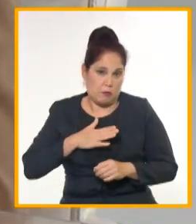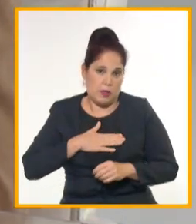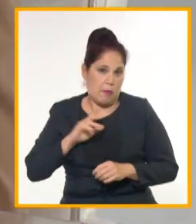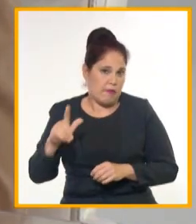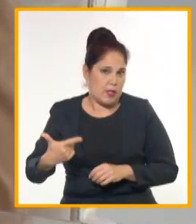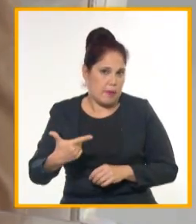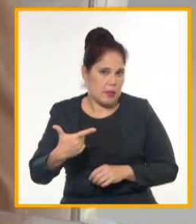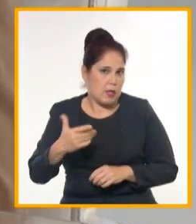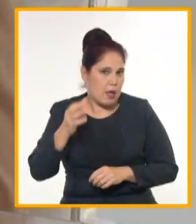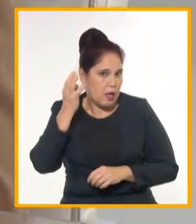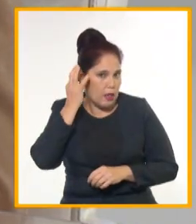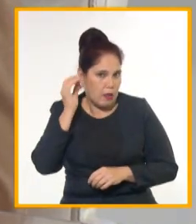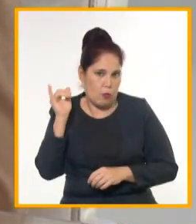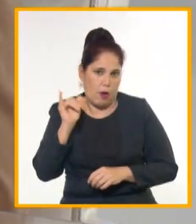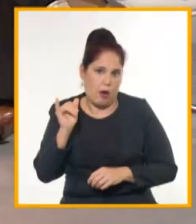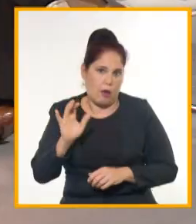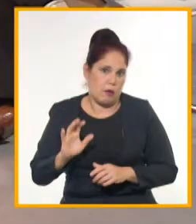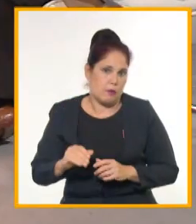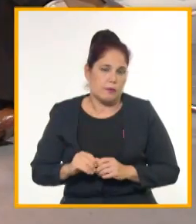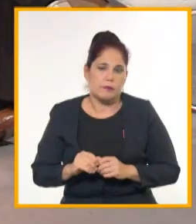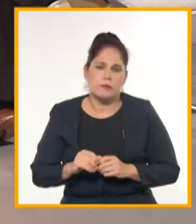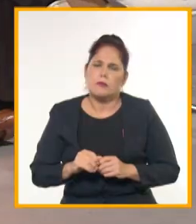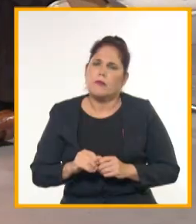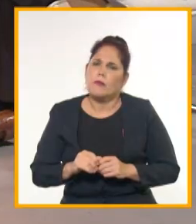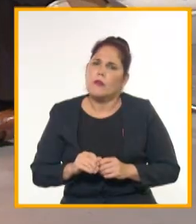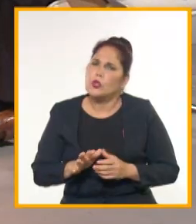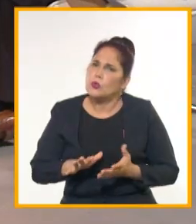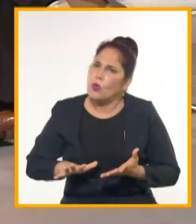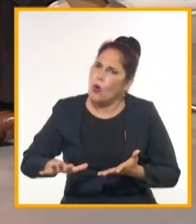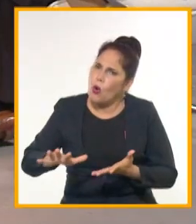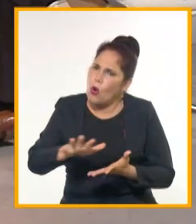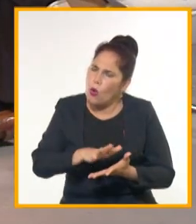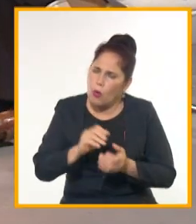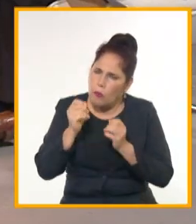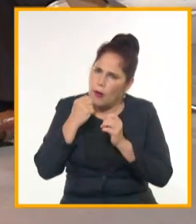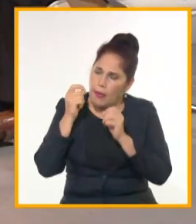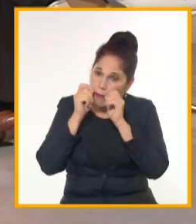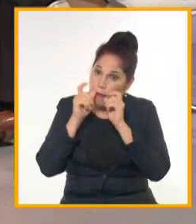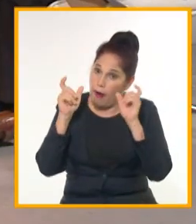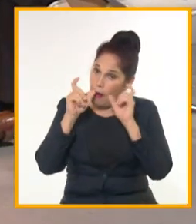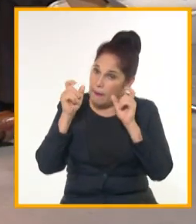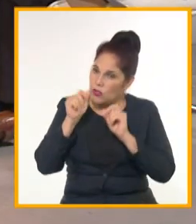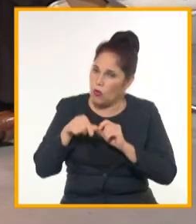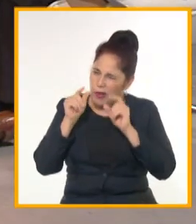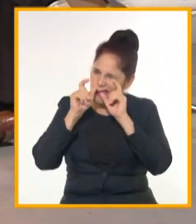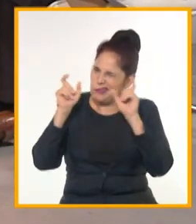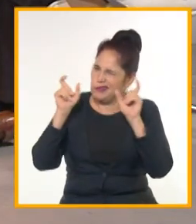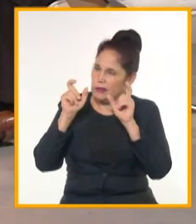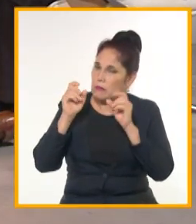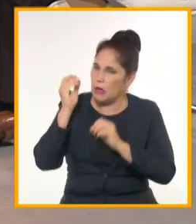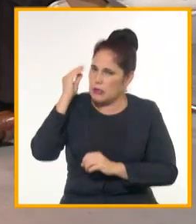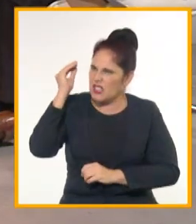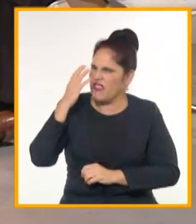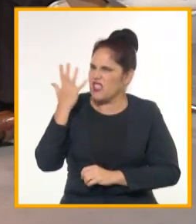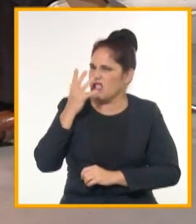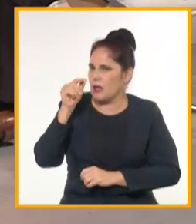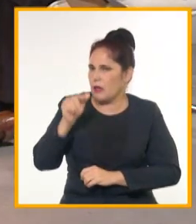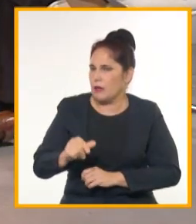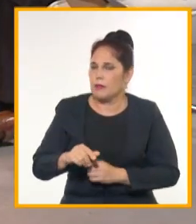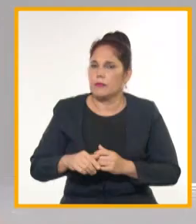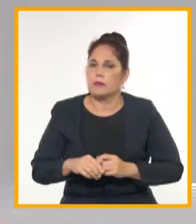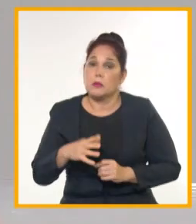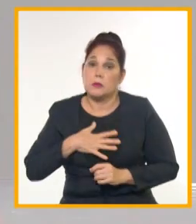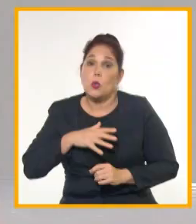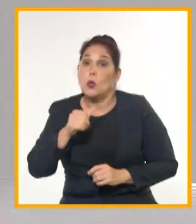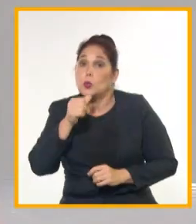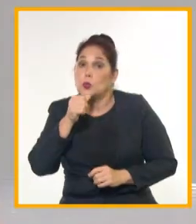vicepresidenta. También. Yo creo que todo esto puede abrir los ojos a muchos electores, ¿verdad?, que todavía estuviesen dudando.